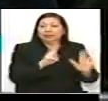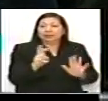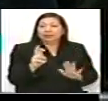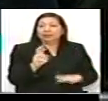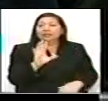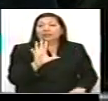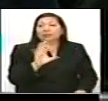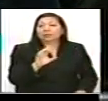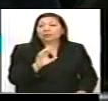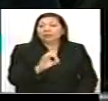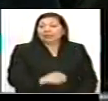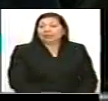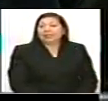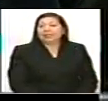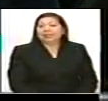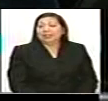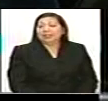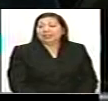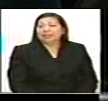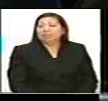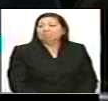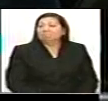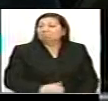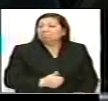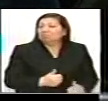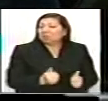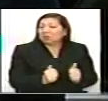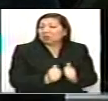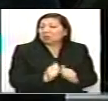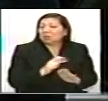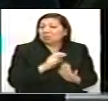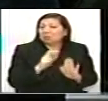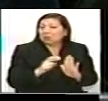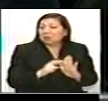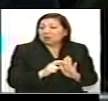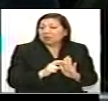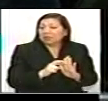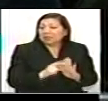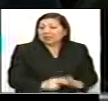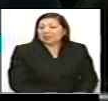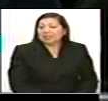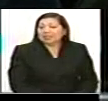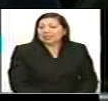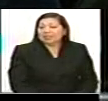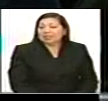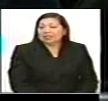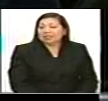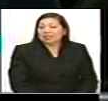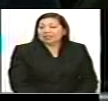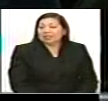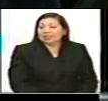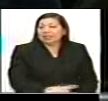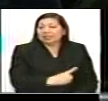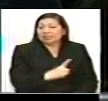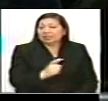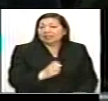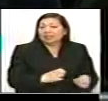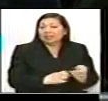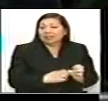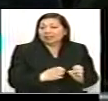750 estaciones, a las cuales, con un proyecto del año 2000 de 100